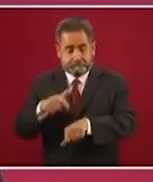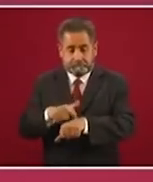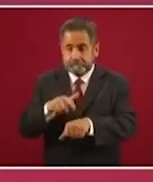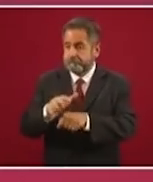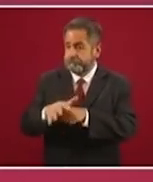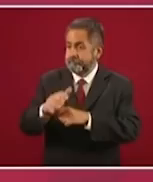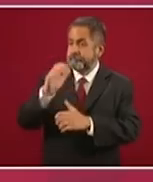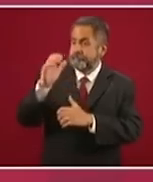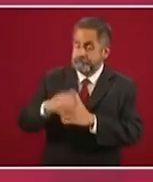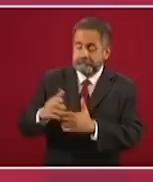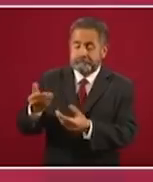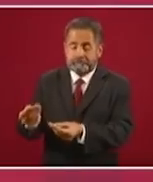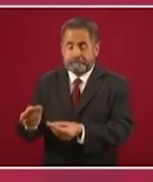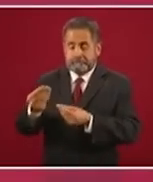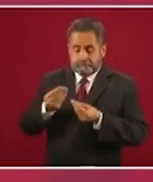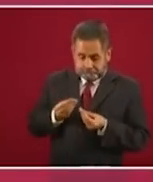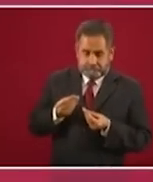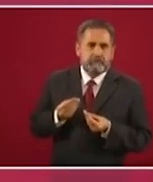lo que